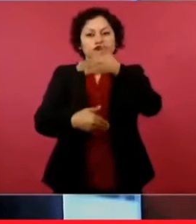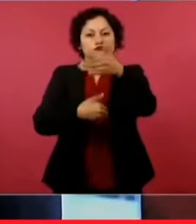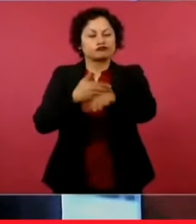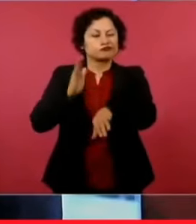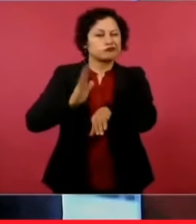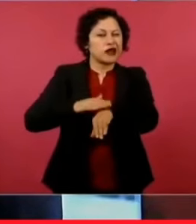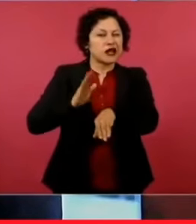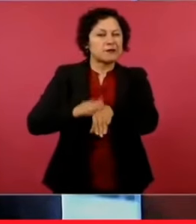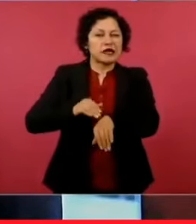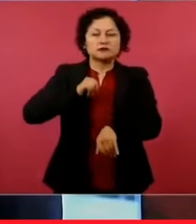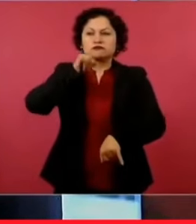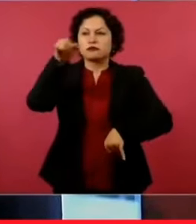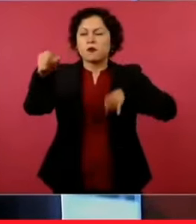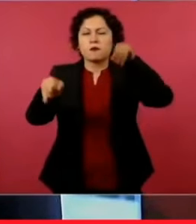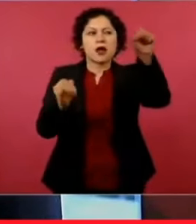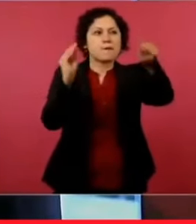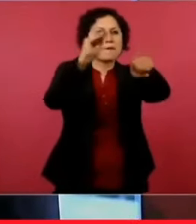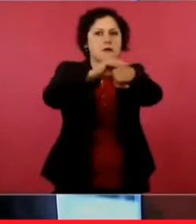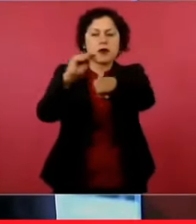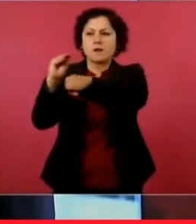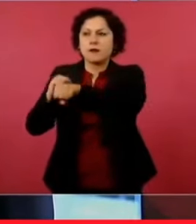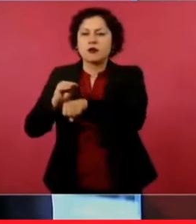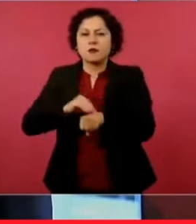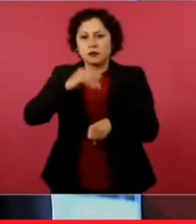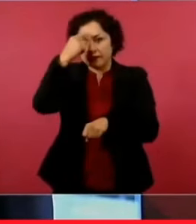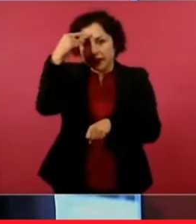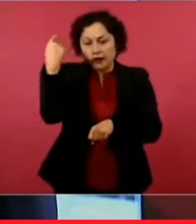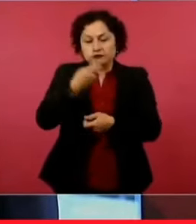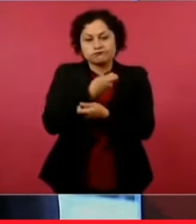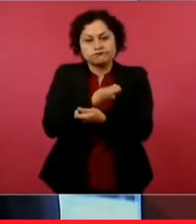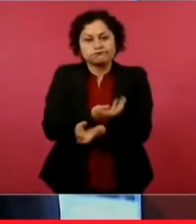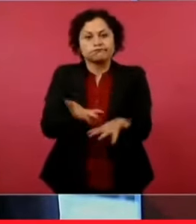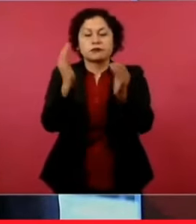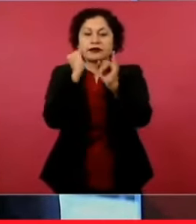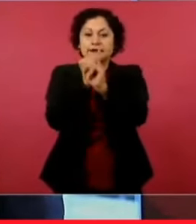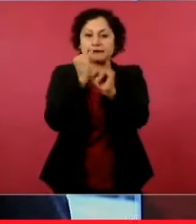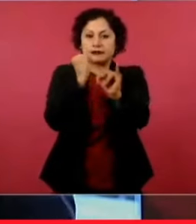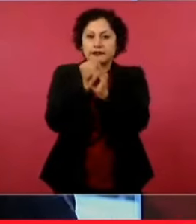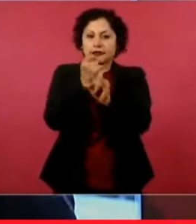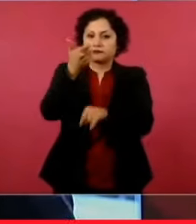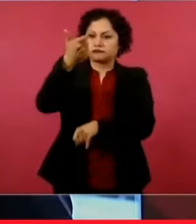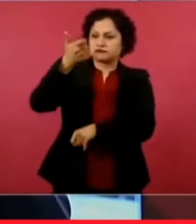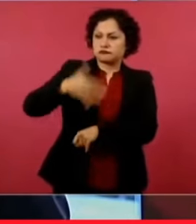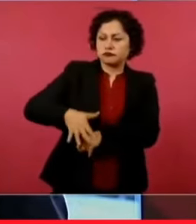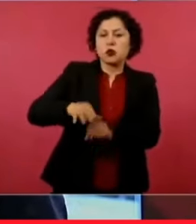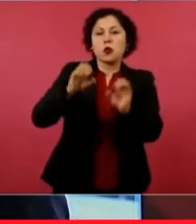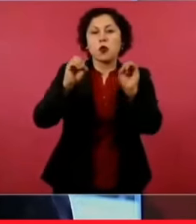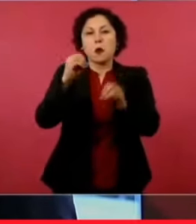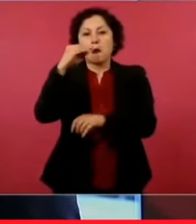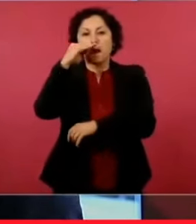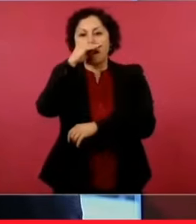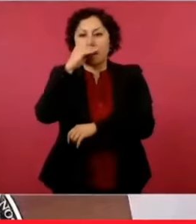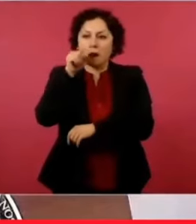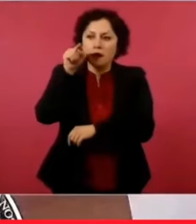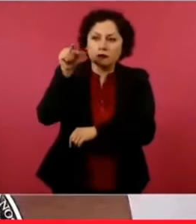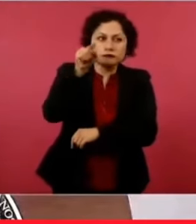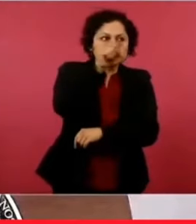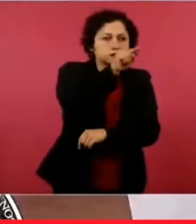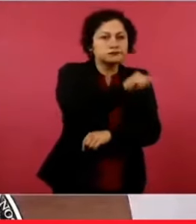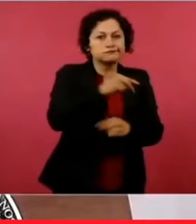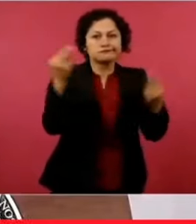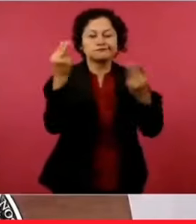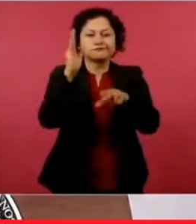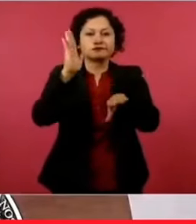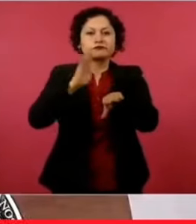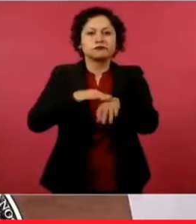los lugares que ya cubrimos, proveer internet económico o gratuito a los grupos más vulnerables a través de programas sociales,